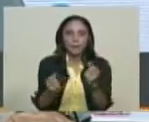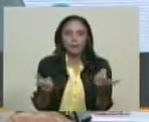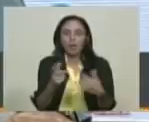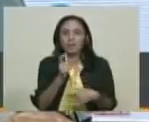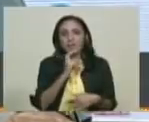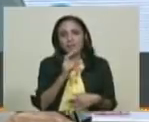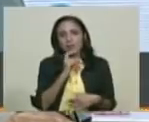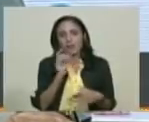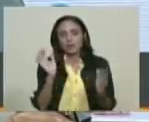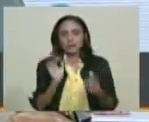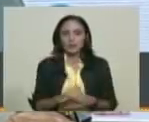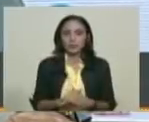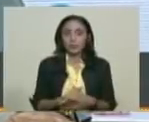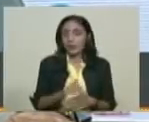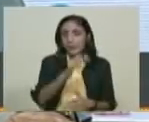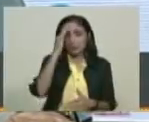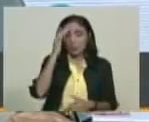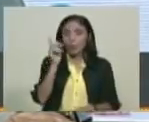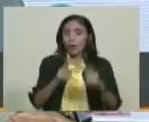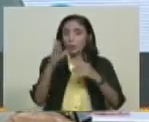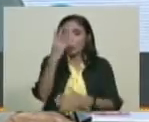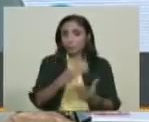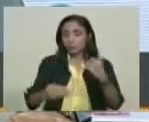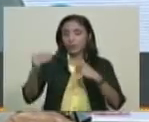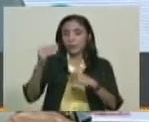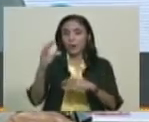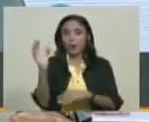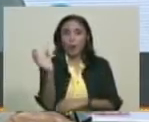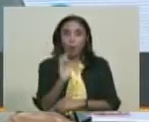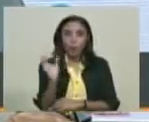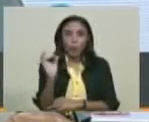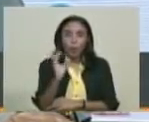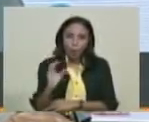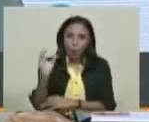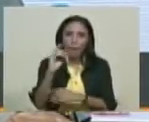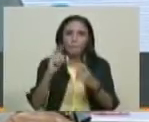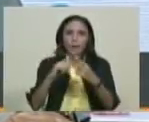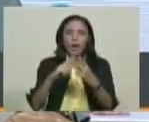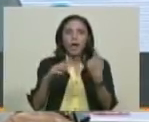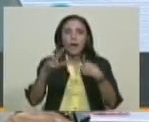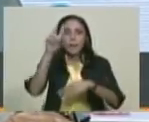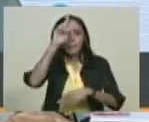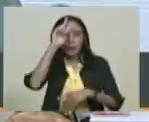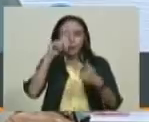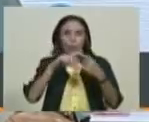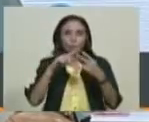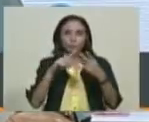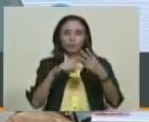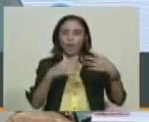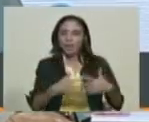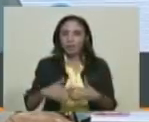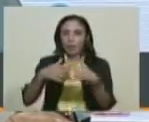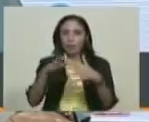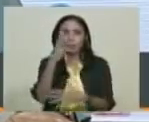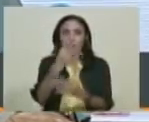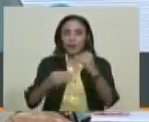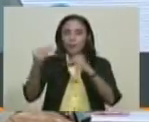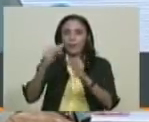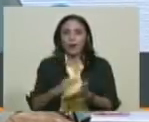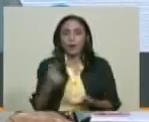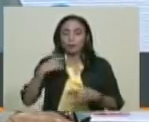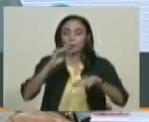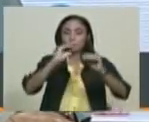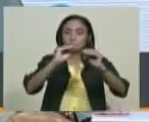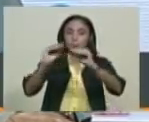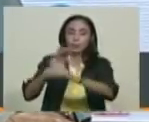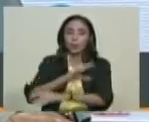Ya sabemos que el resto se huyeron a Colombia, a Perú y a Estados Unidos. Y le he ordenado al canciller que